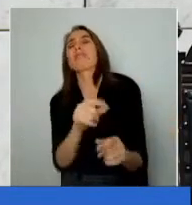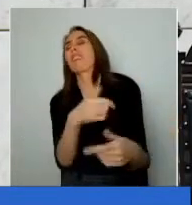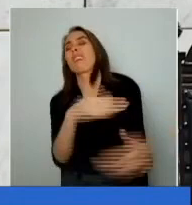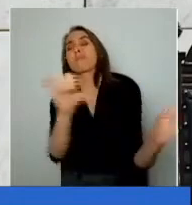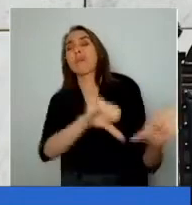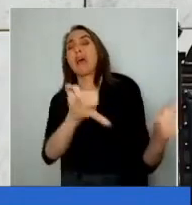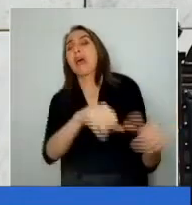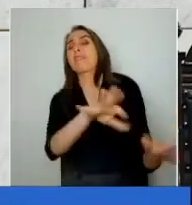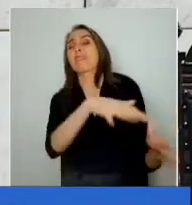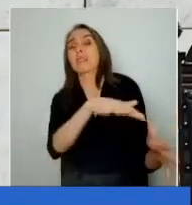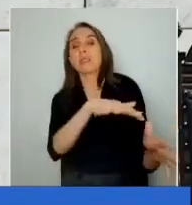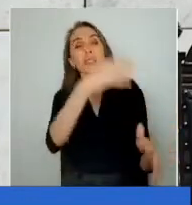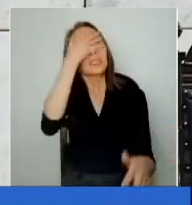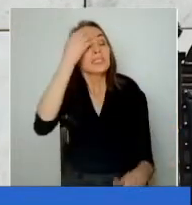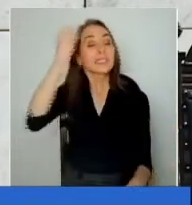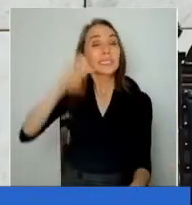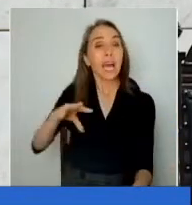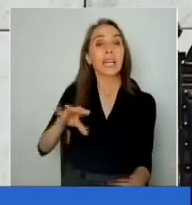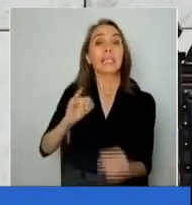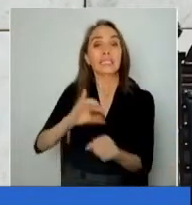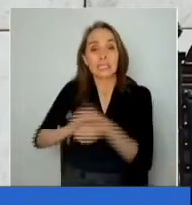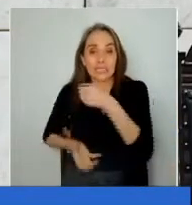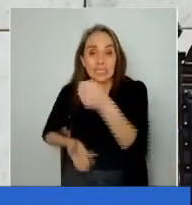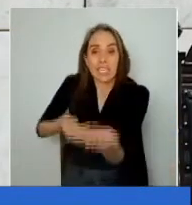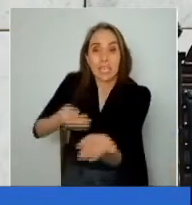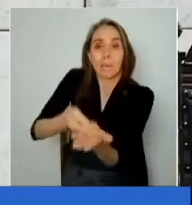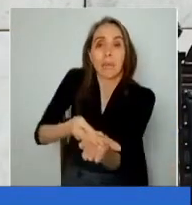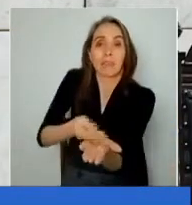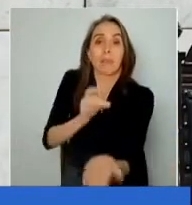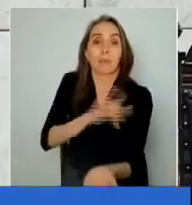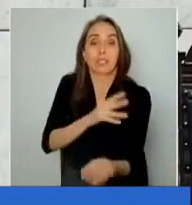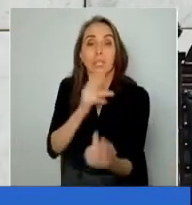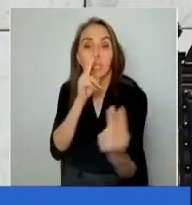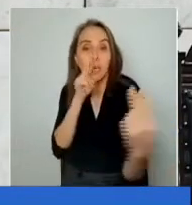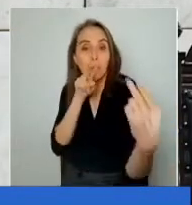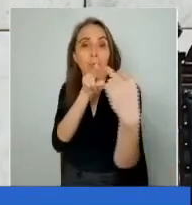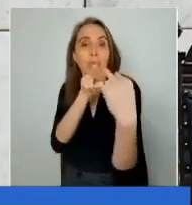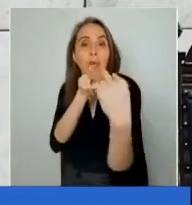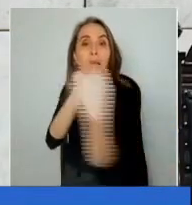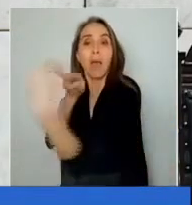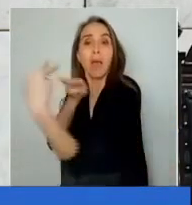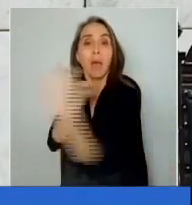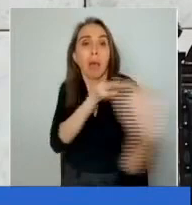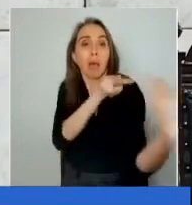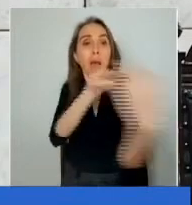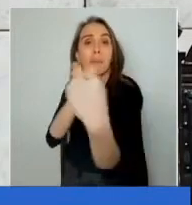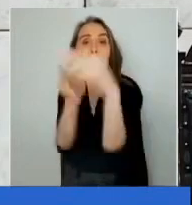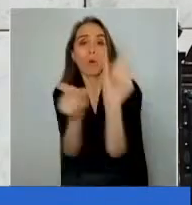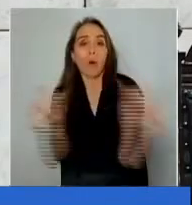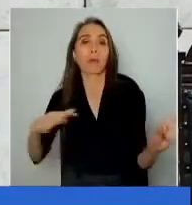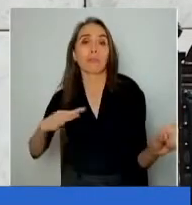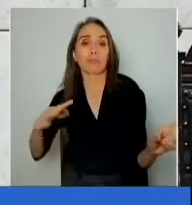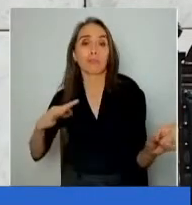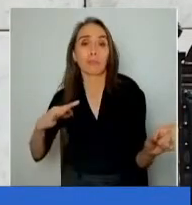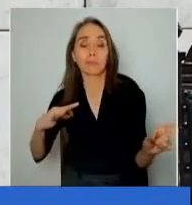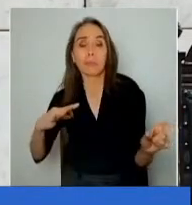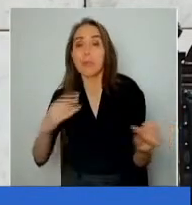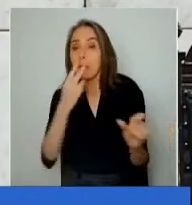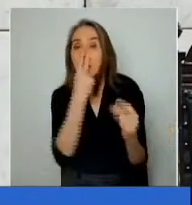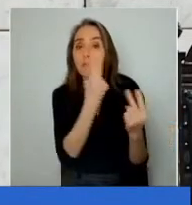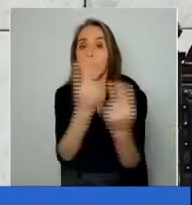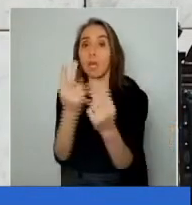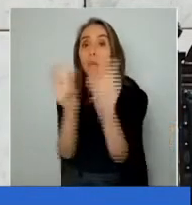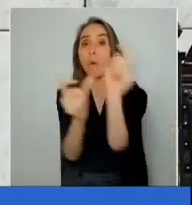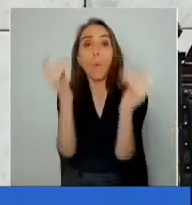porque invertir en Chile pasa por mirar a los ojos a su pueblo en contemplar el inmenso talento disponible